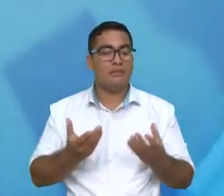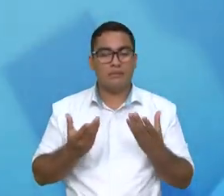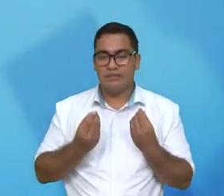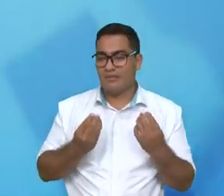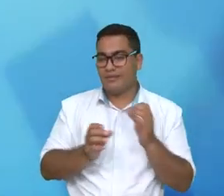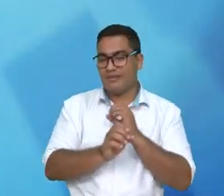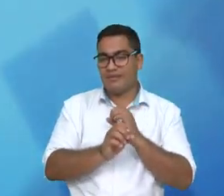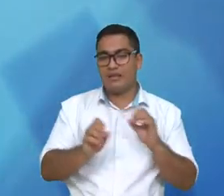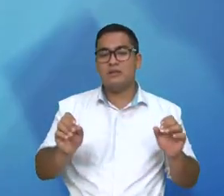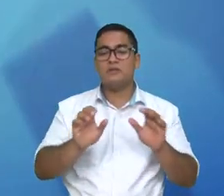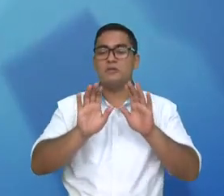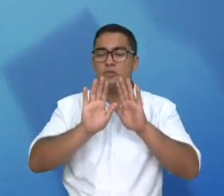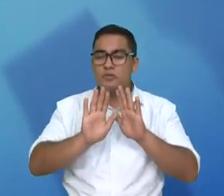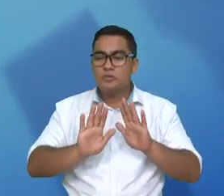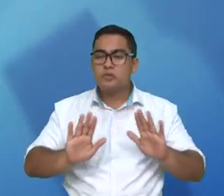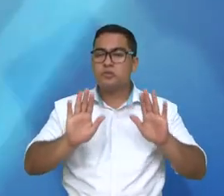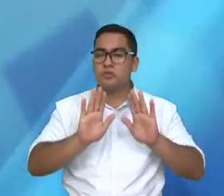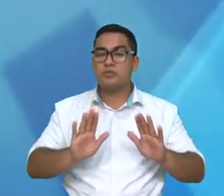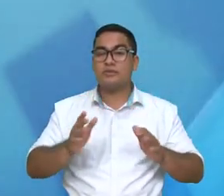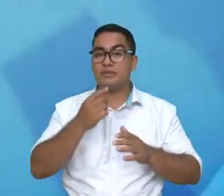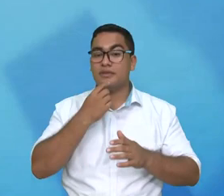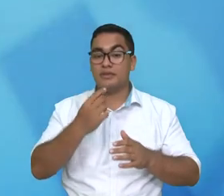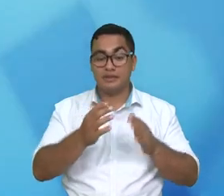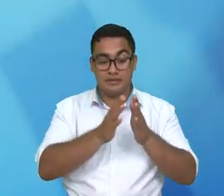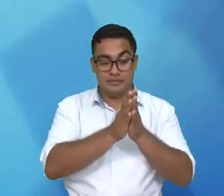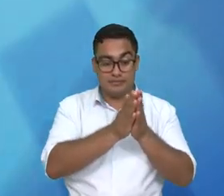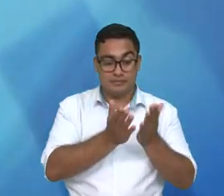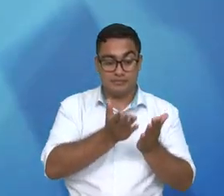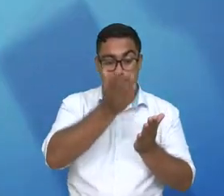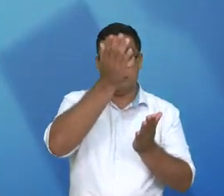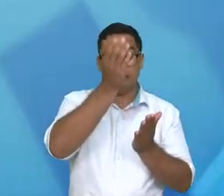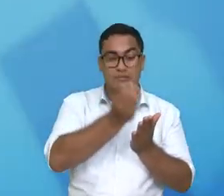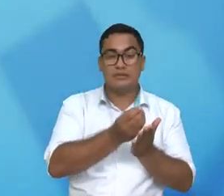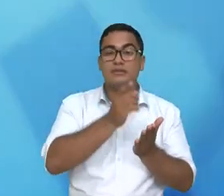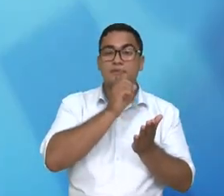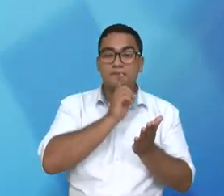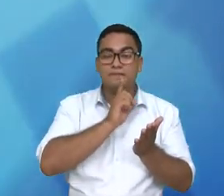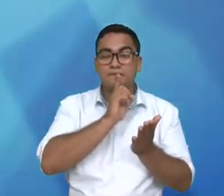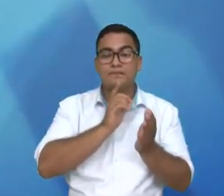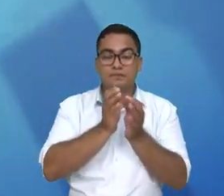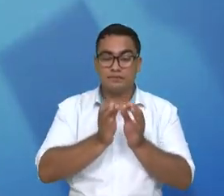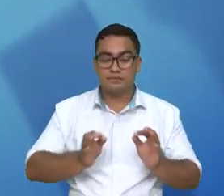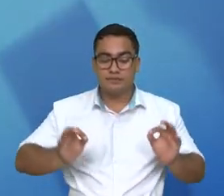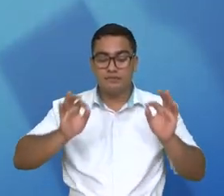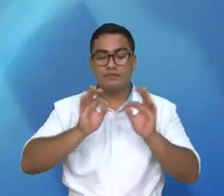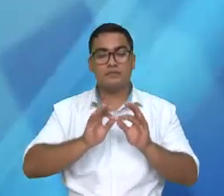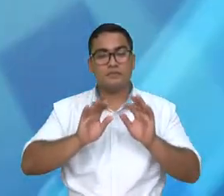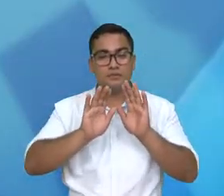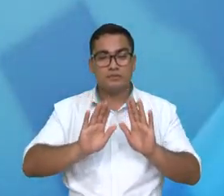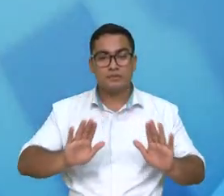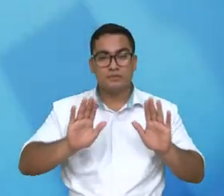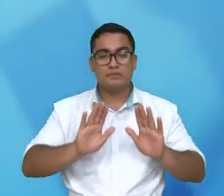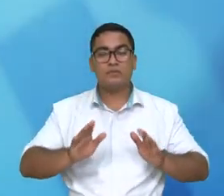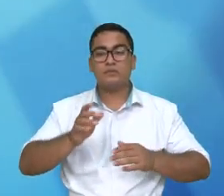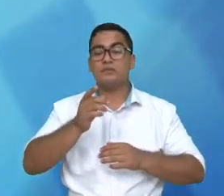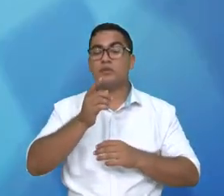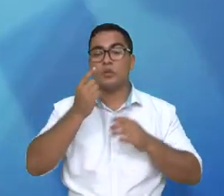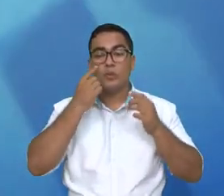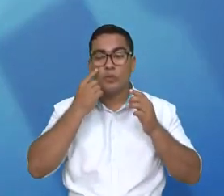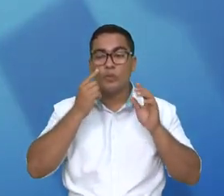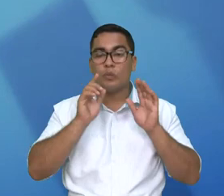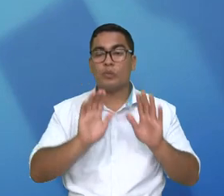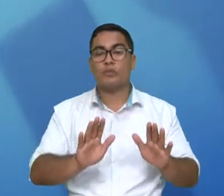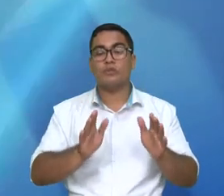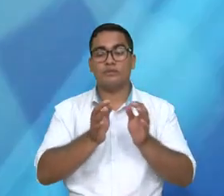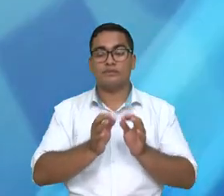en mansedumbre, como también dicen las escrituras. Privilegiamos la calma, la serenidad, la prudencia,